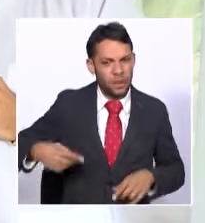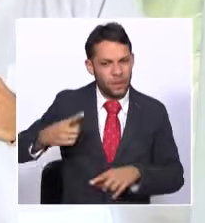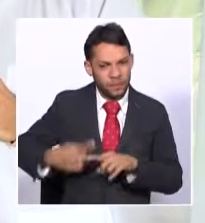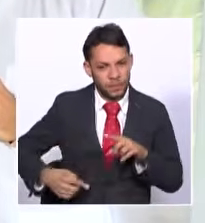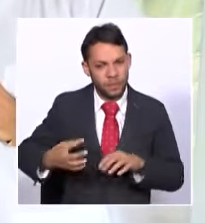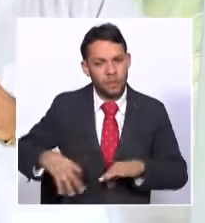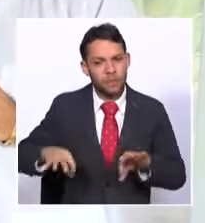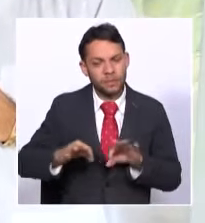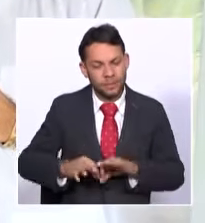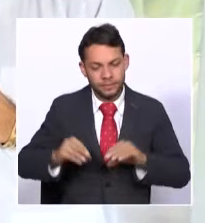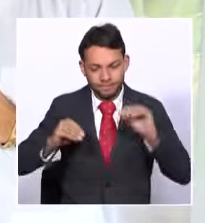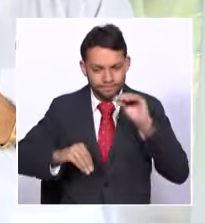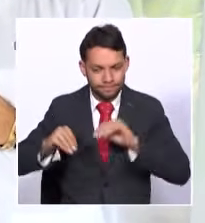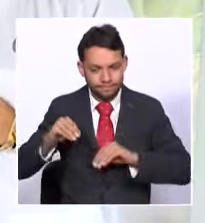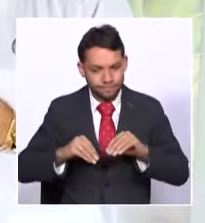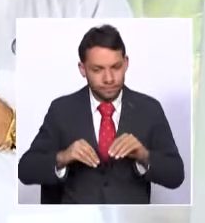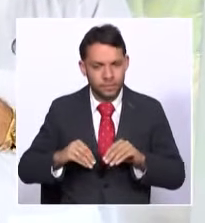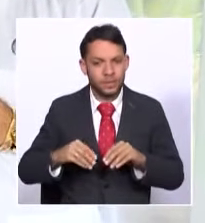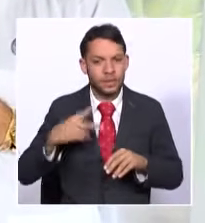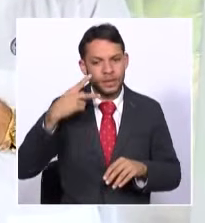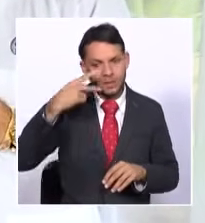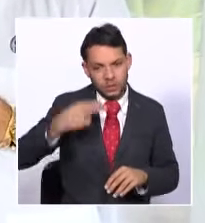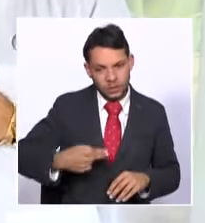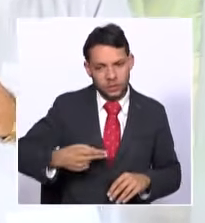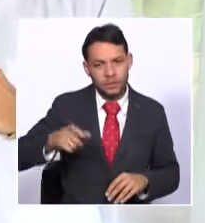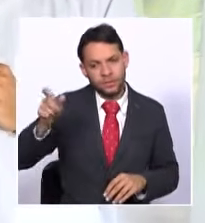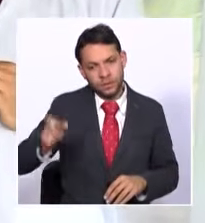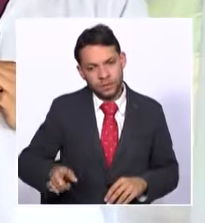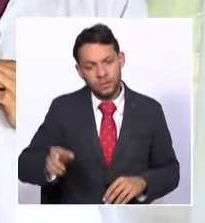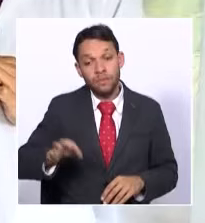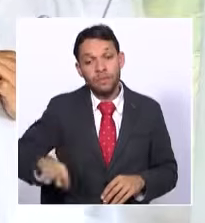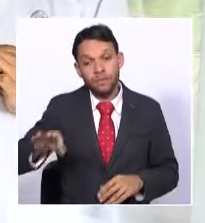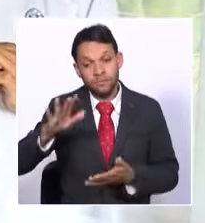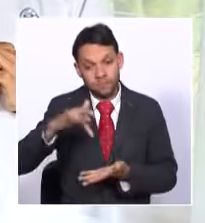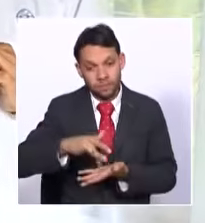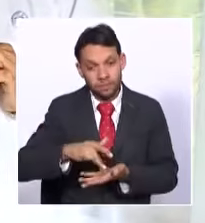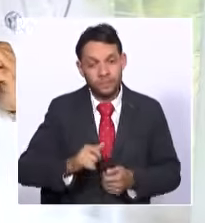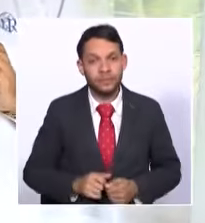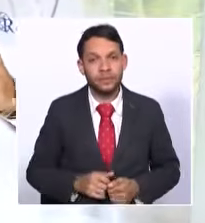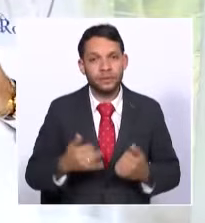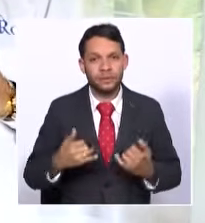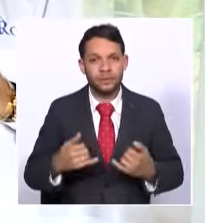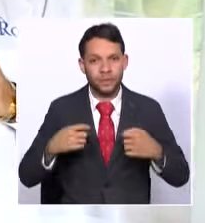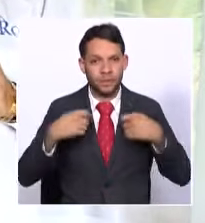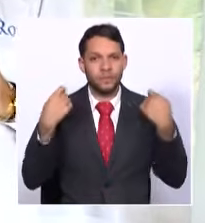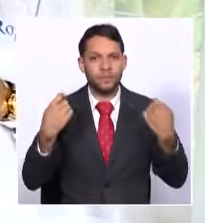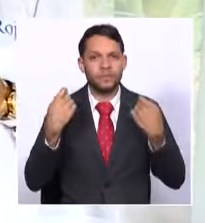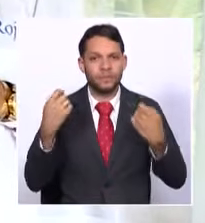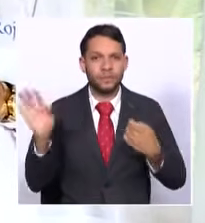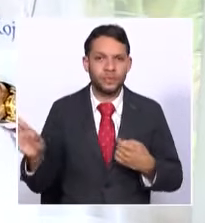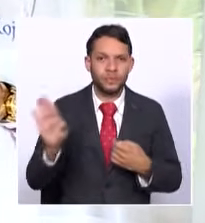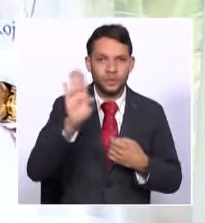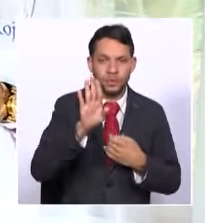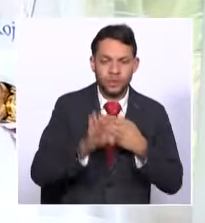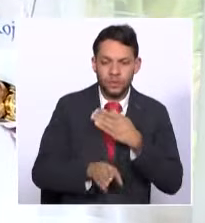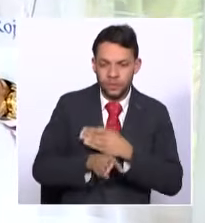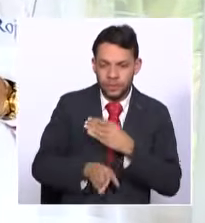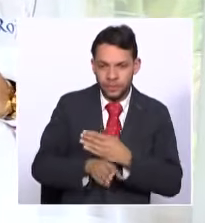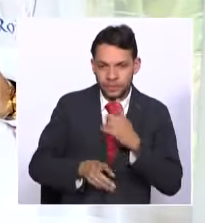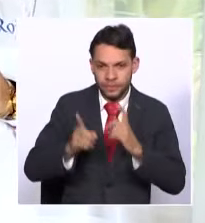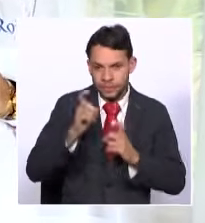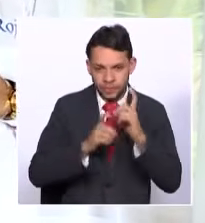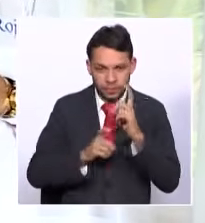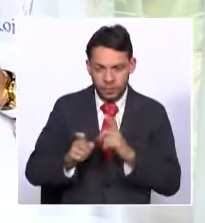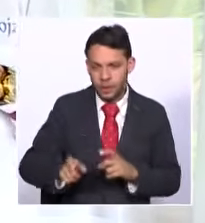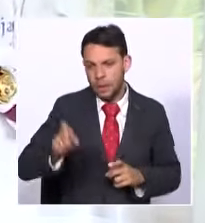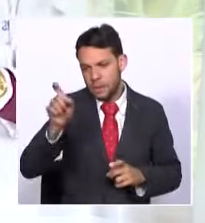una buena historia clínica y de ir a la consulta médica. Bueno, vamos a este corte de comerciales y seguimos analizando un caso clínico para